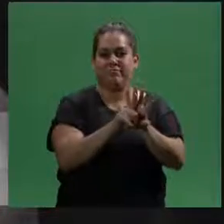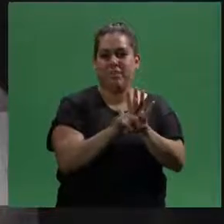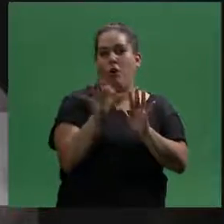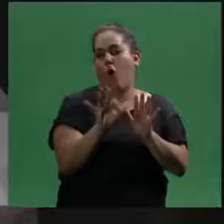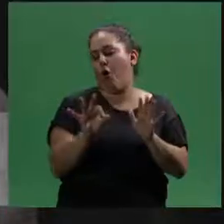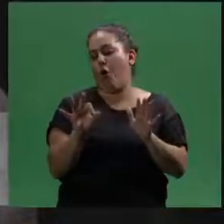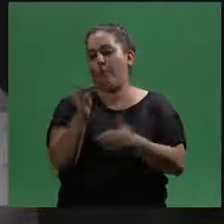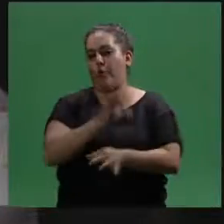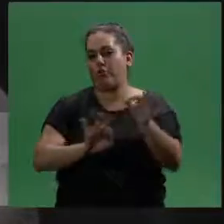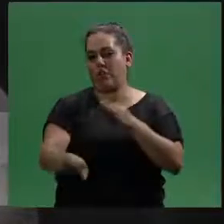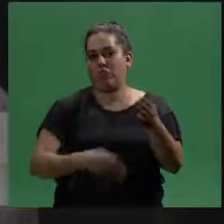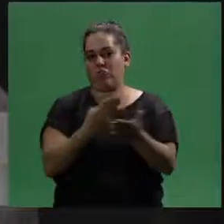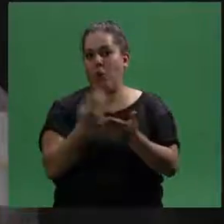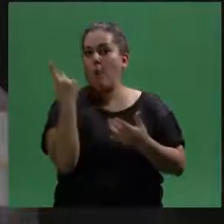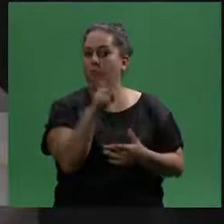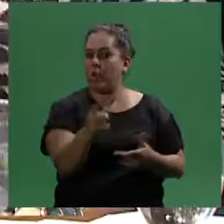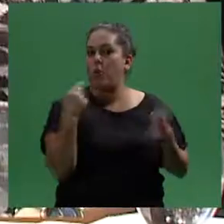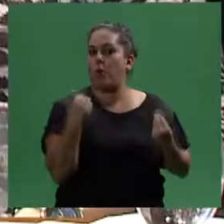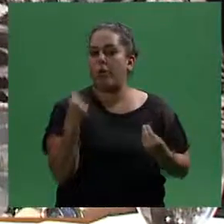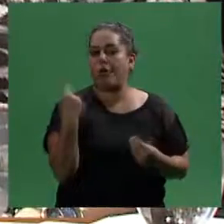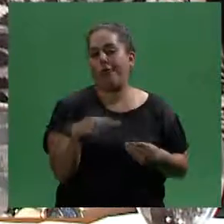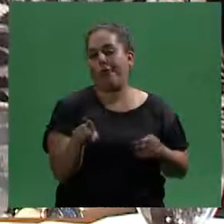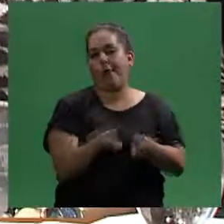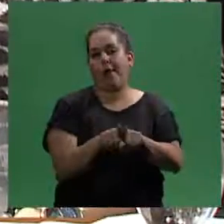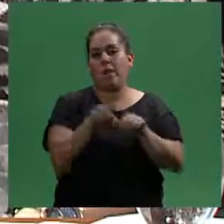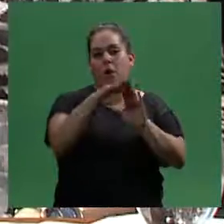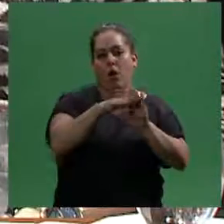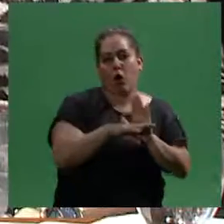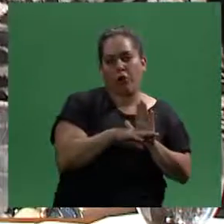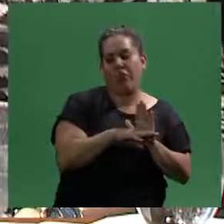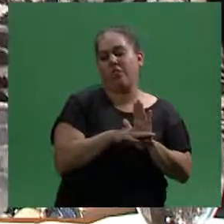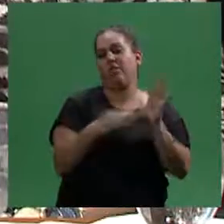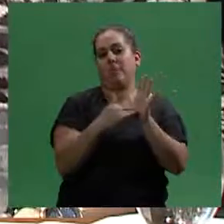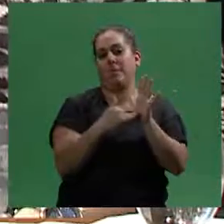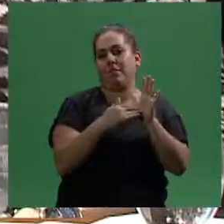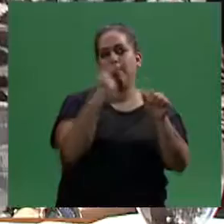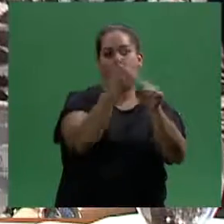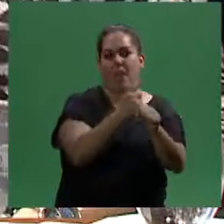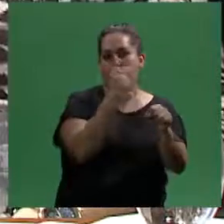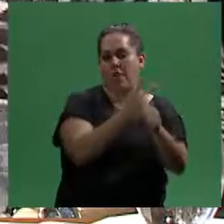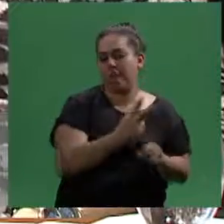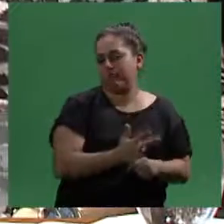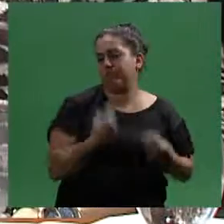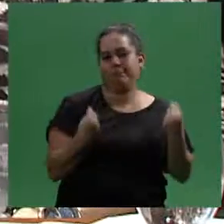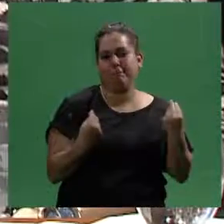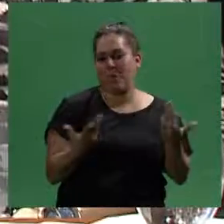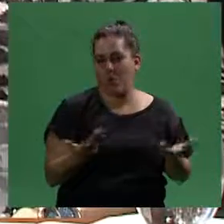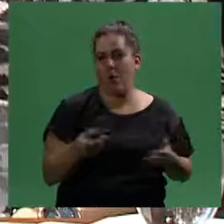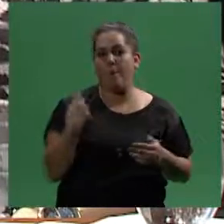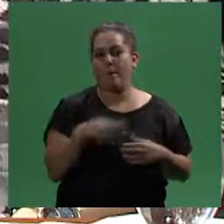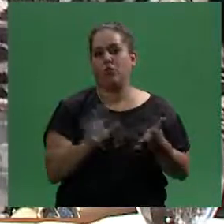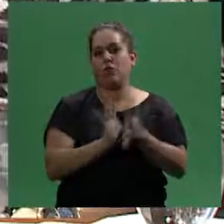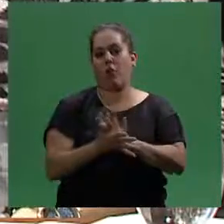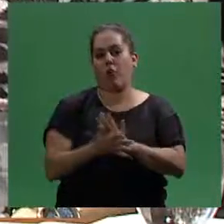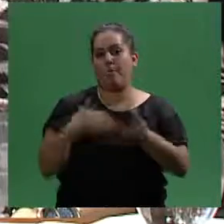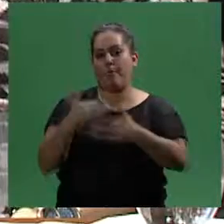pueden acompañar la voluntad del cuerpo, pero en un orden, si ustedes quieren, gradual. Cada uno de ellos tiene una significación y es